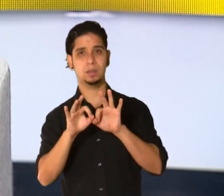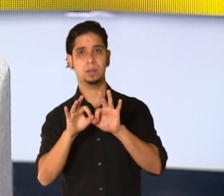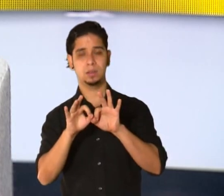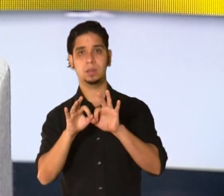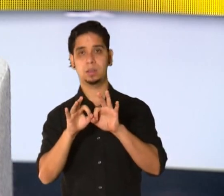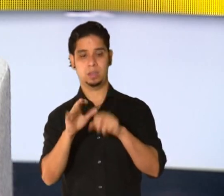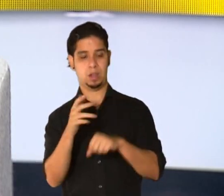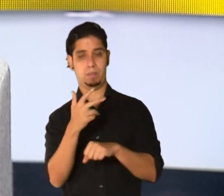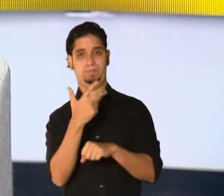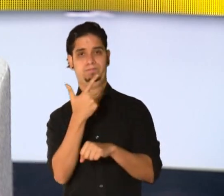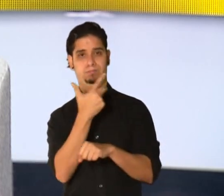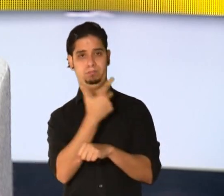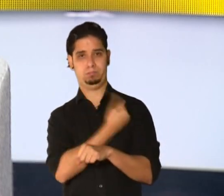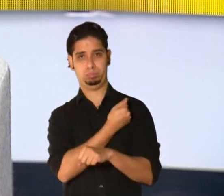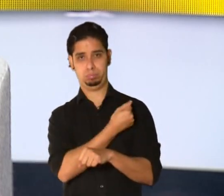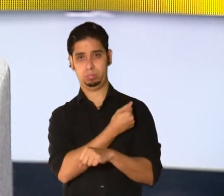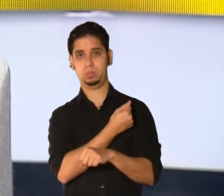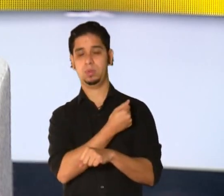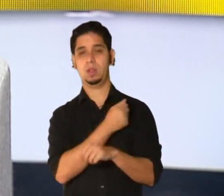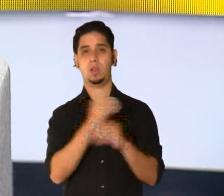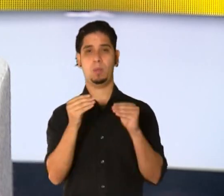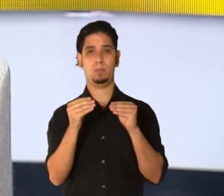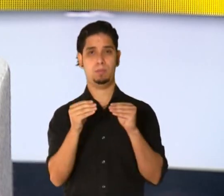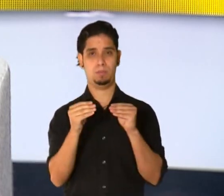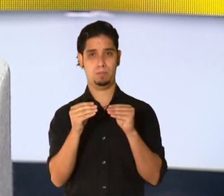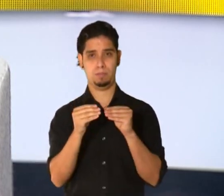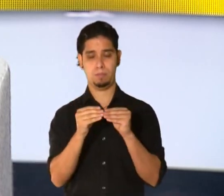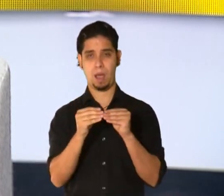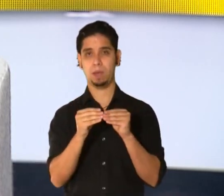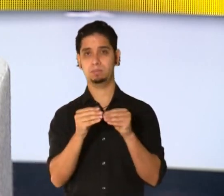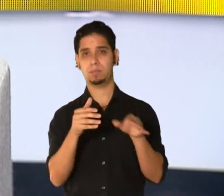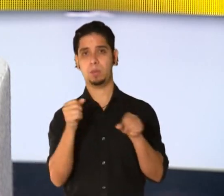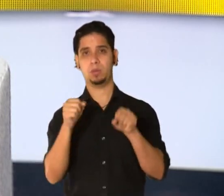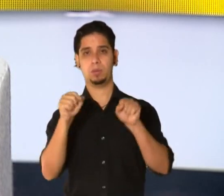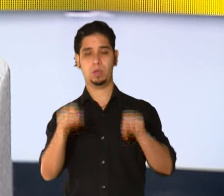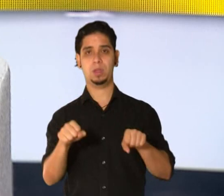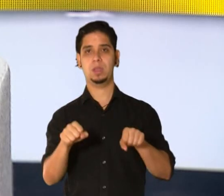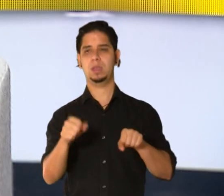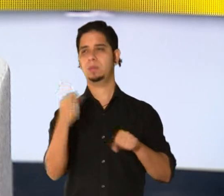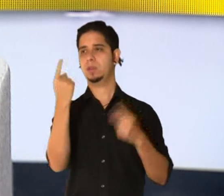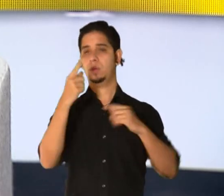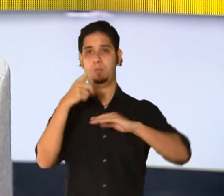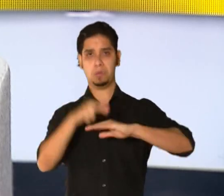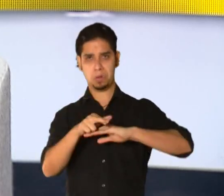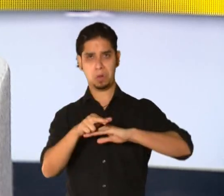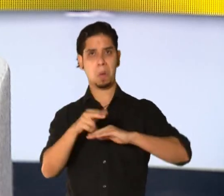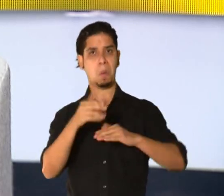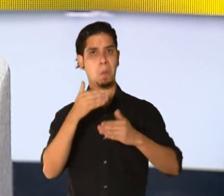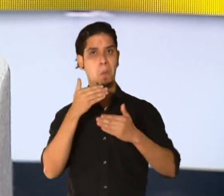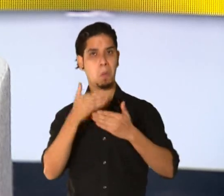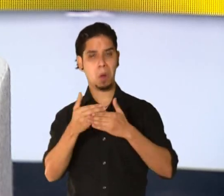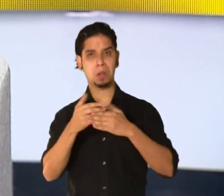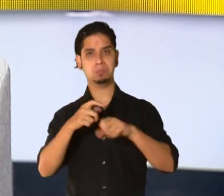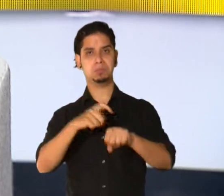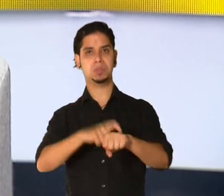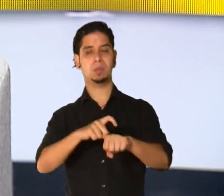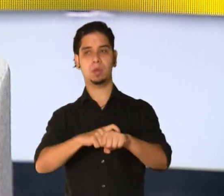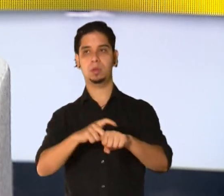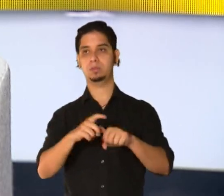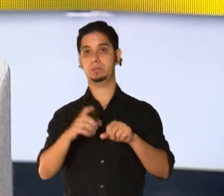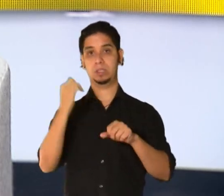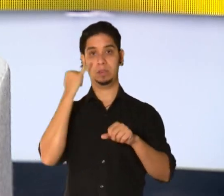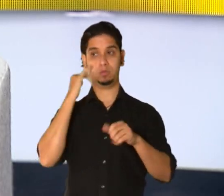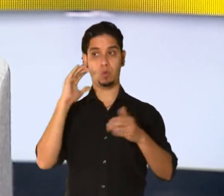implementemos la vacuna en la mejor manera posible y creo que Puerto Rico está muy bien posicionada en comparación a otros países